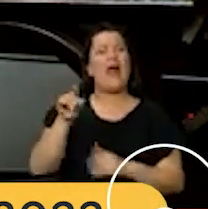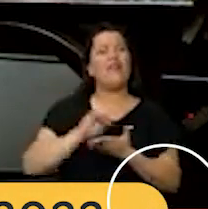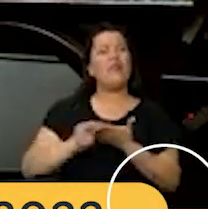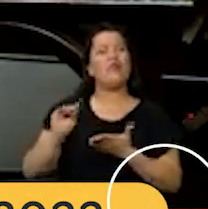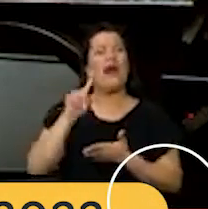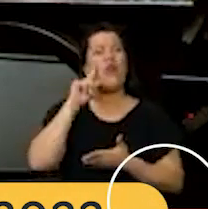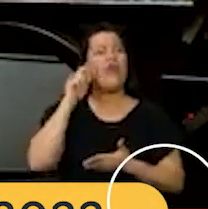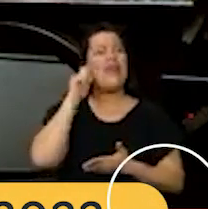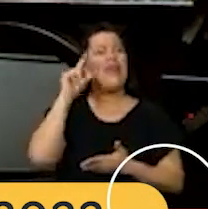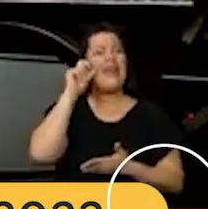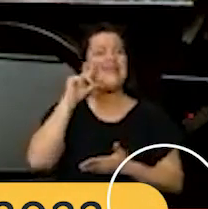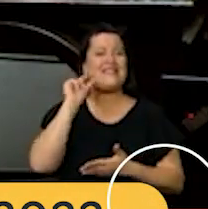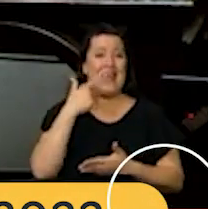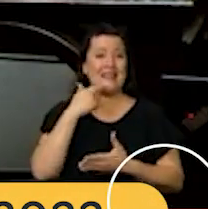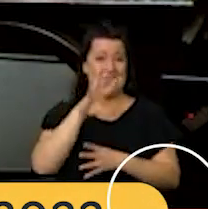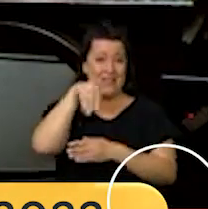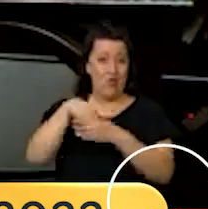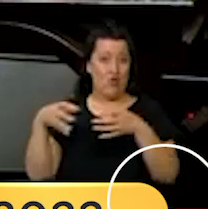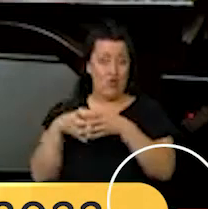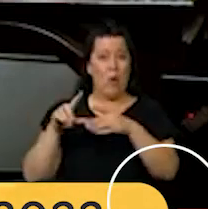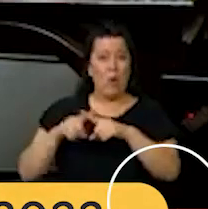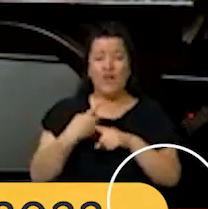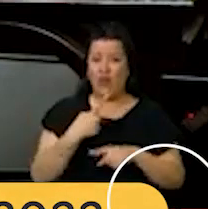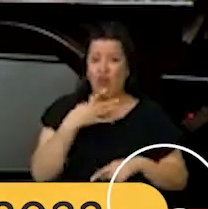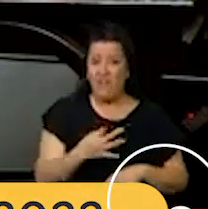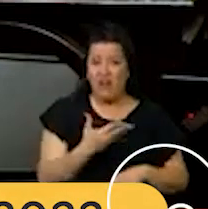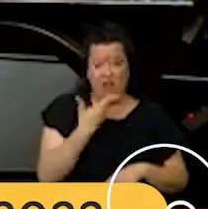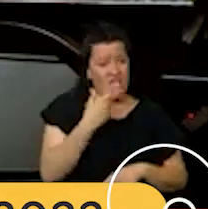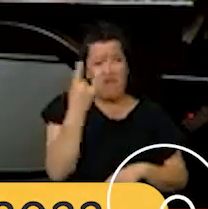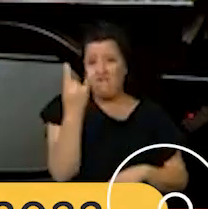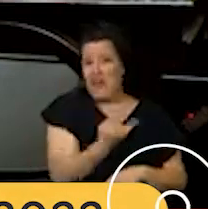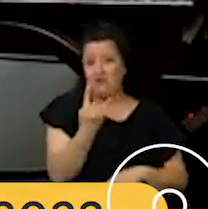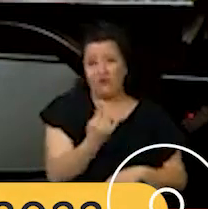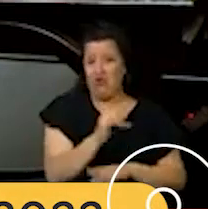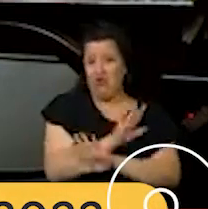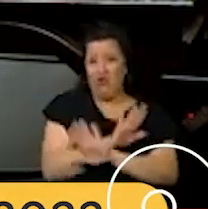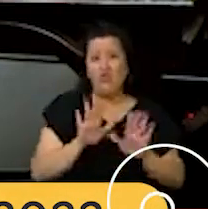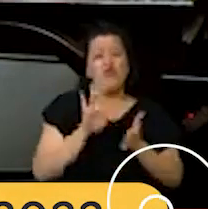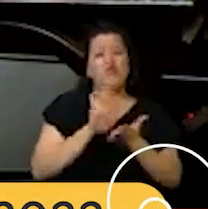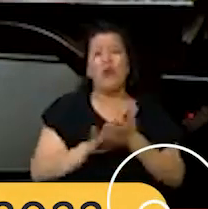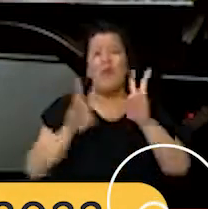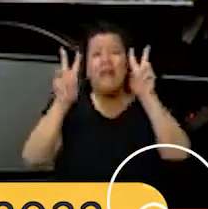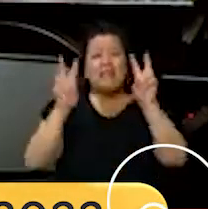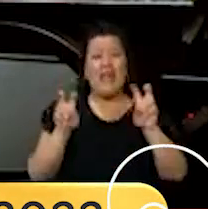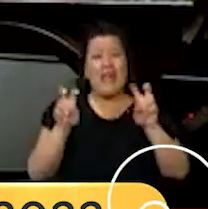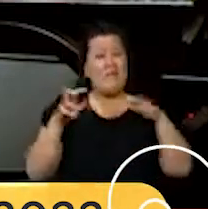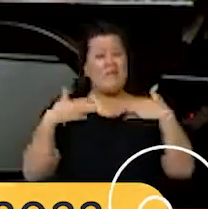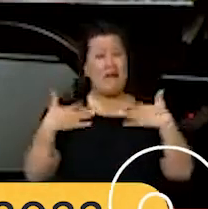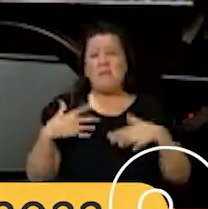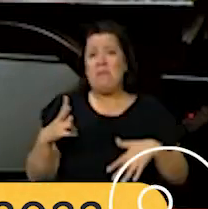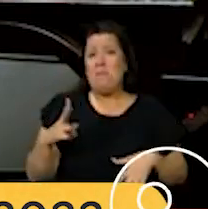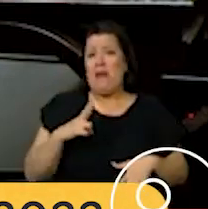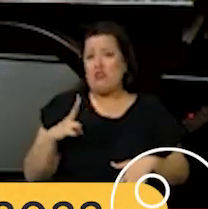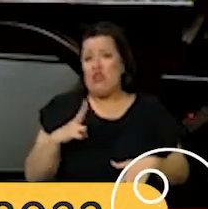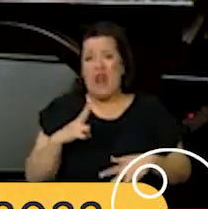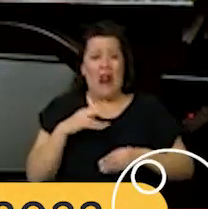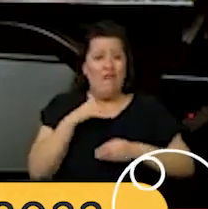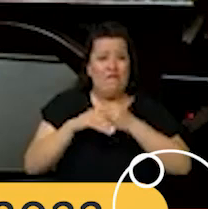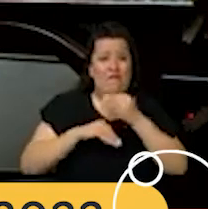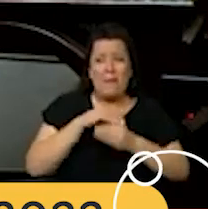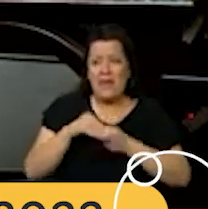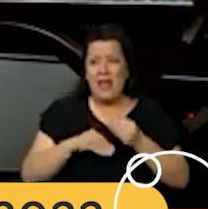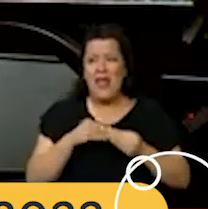bloque, realizó imputaciones falsas sobre temas que son estrictamente personales,